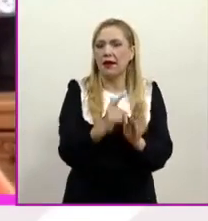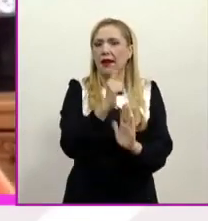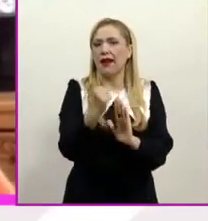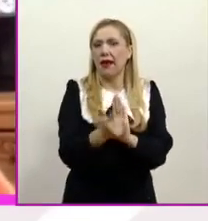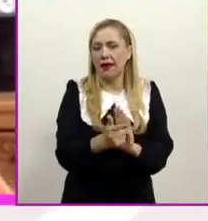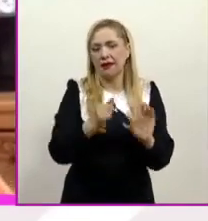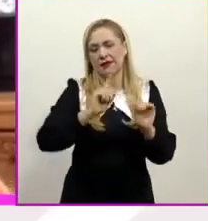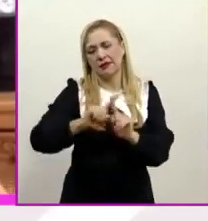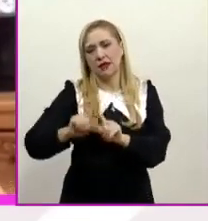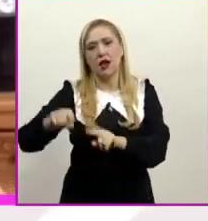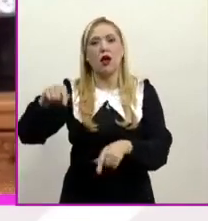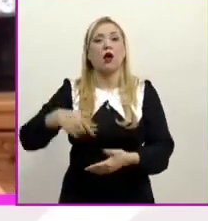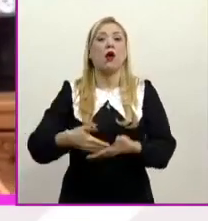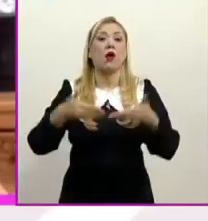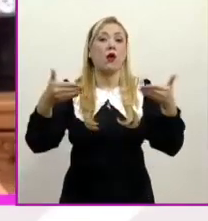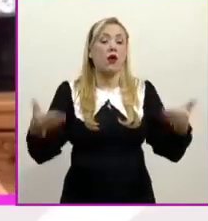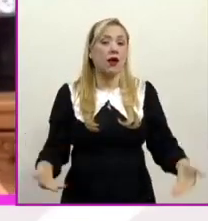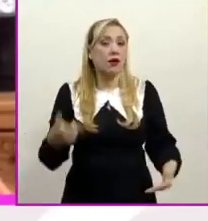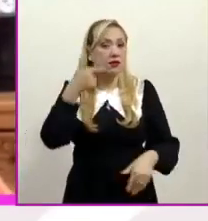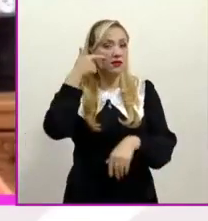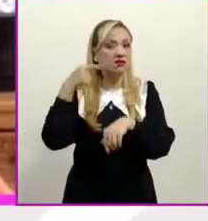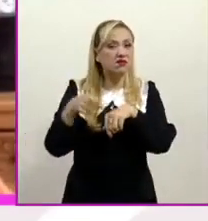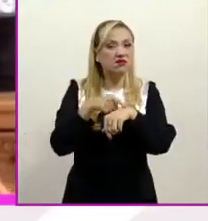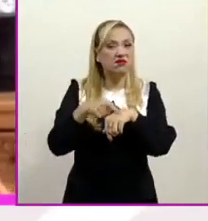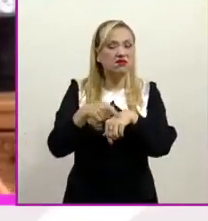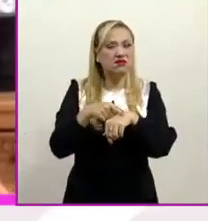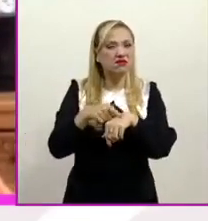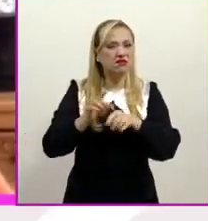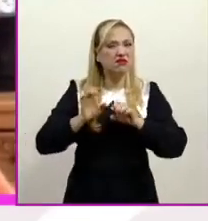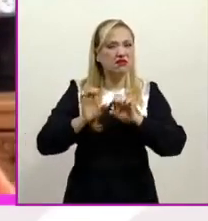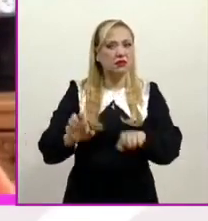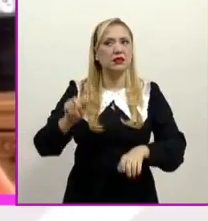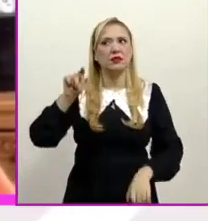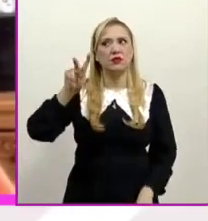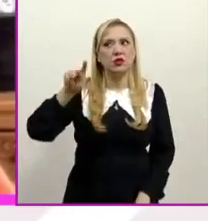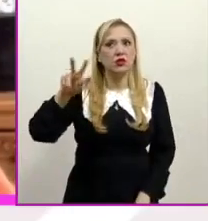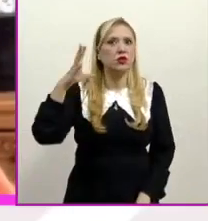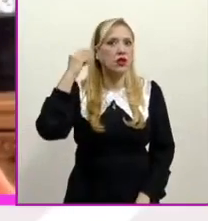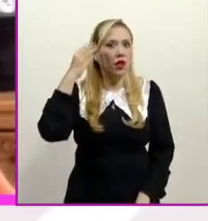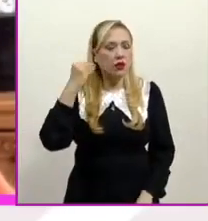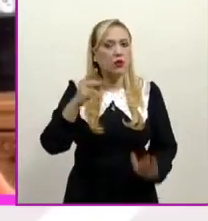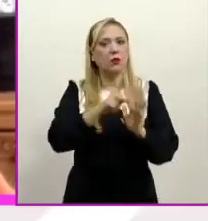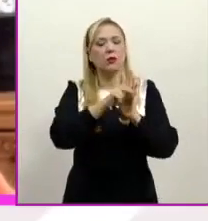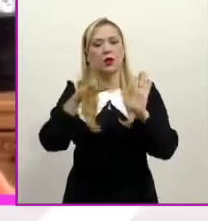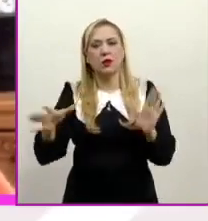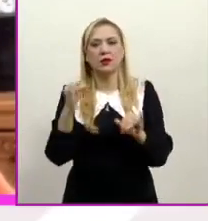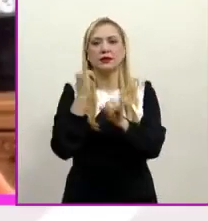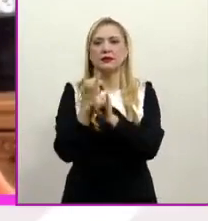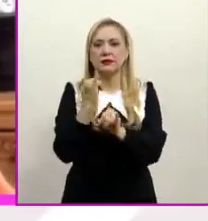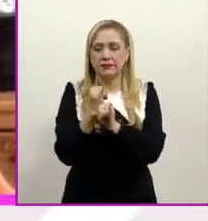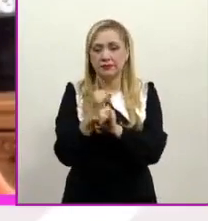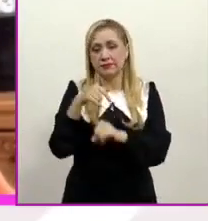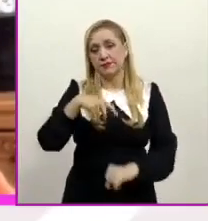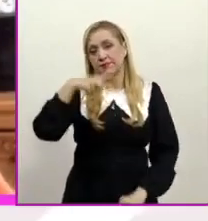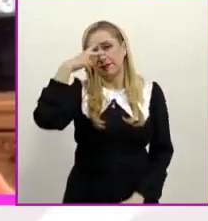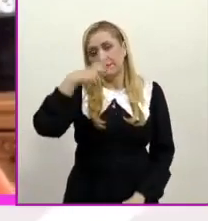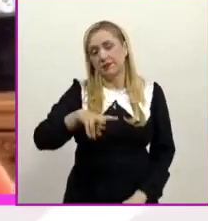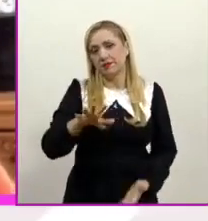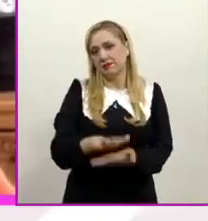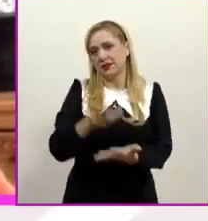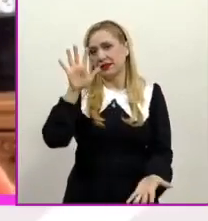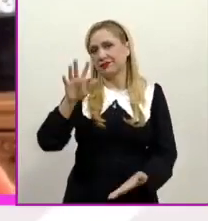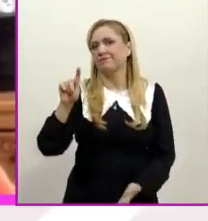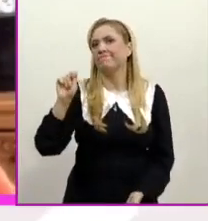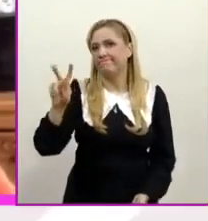día de hoy queremos hablar sobre el racismo en los medios de comunicación. Los medios de comunicación en México, principalmente la